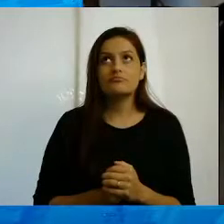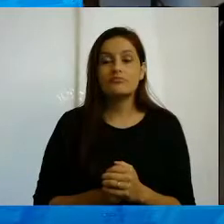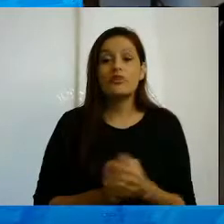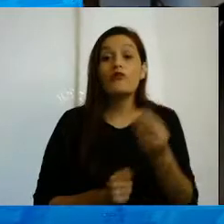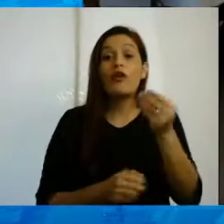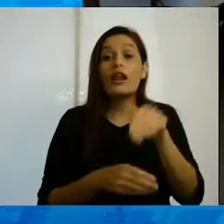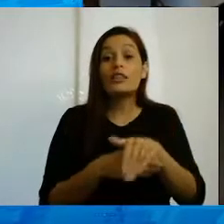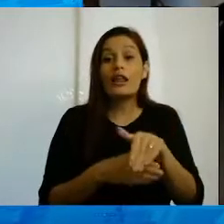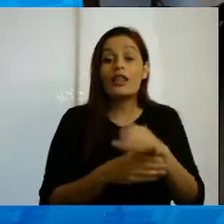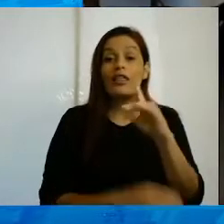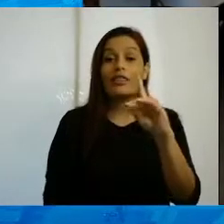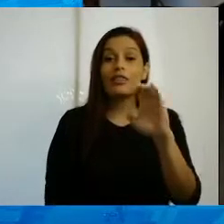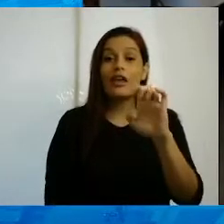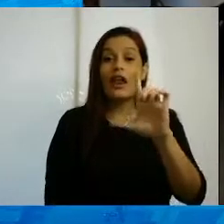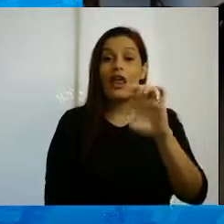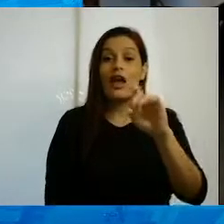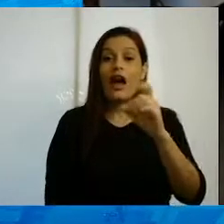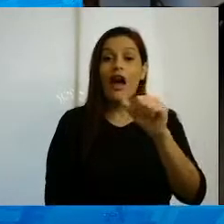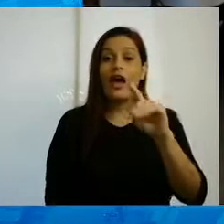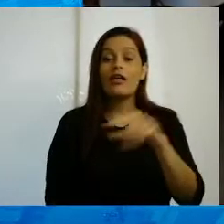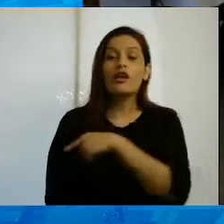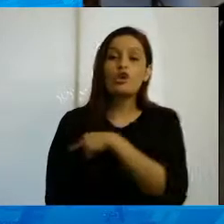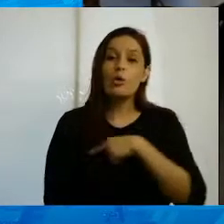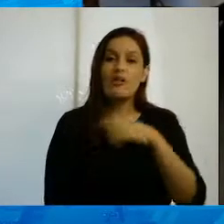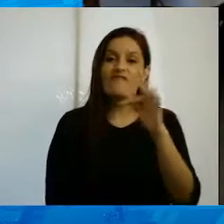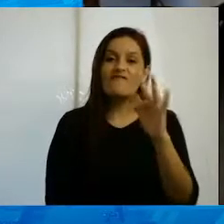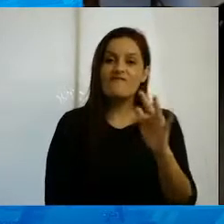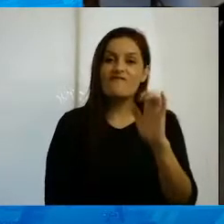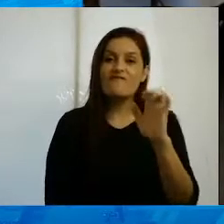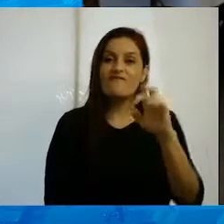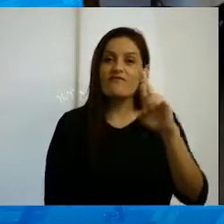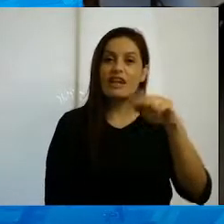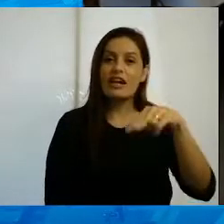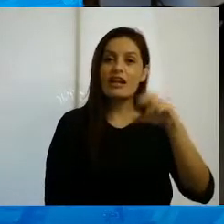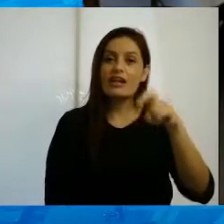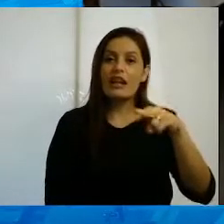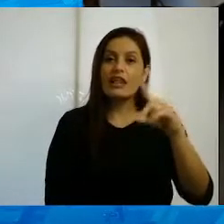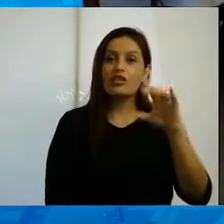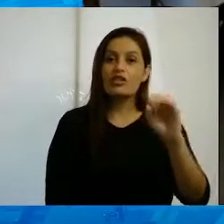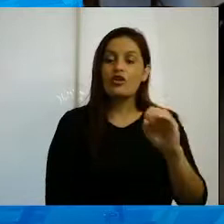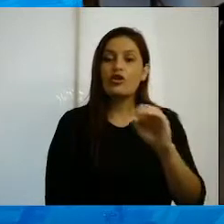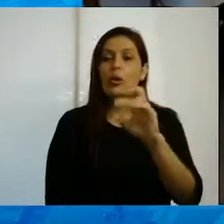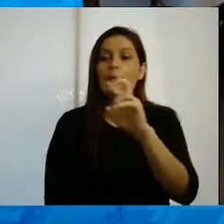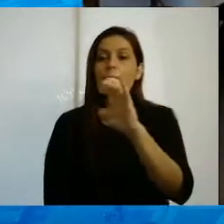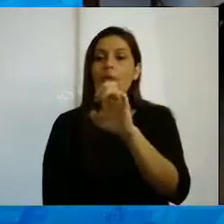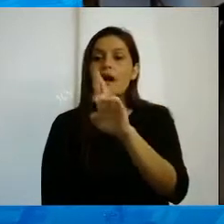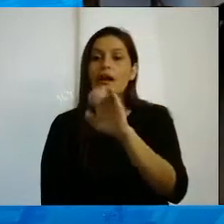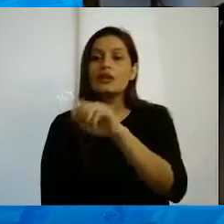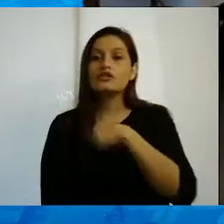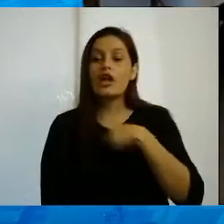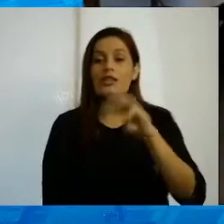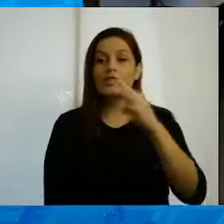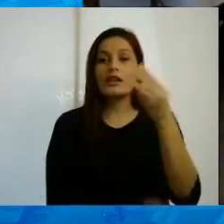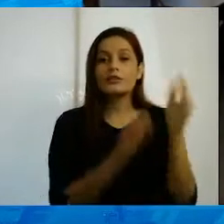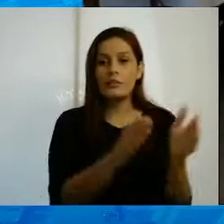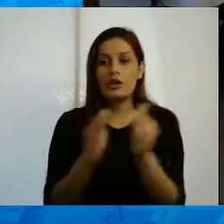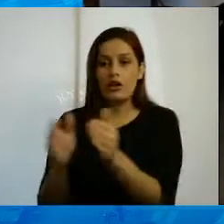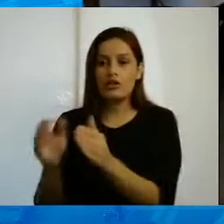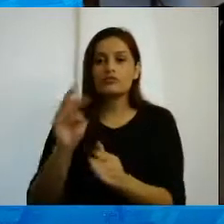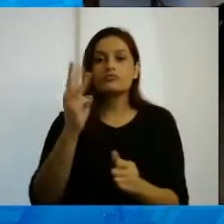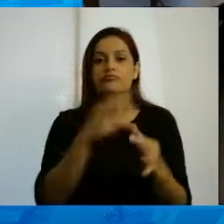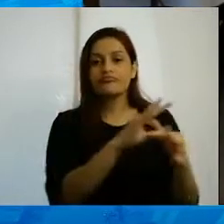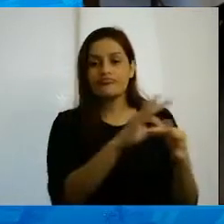Buenas tardes, delegada. Mi nombre es Fernando Pérez, al concejal por 3 periodos consecutivos. Presido de la Comisión de Educación